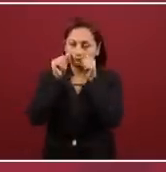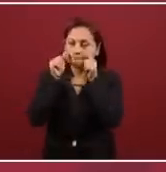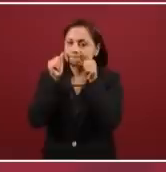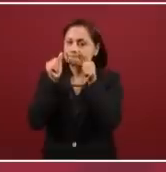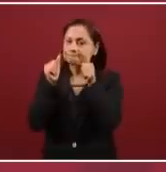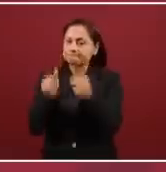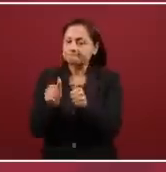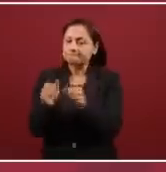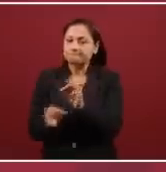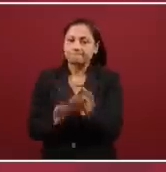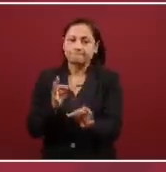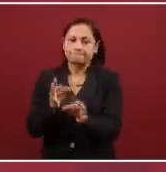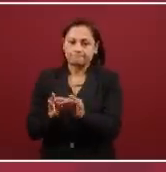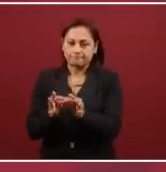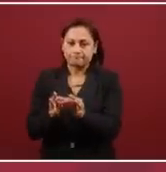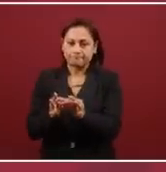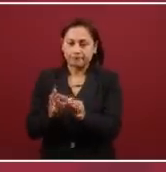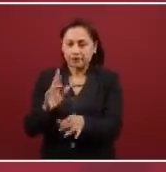acordado primero